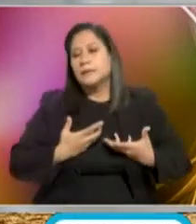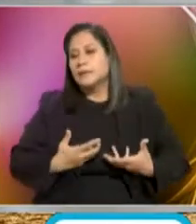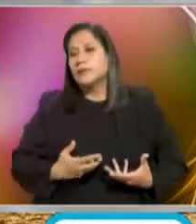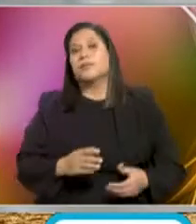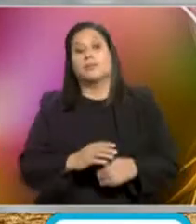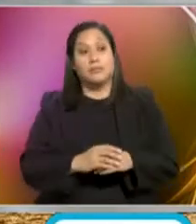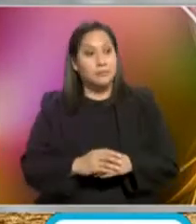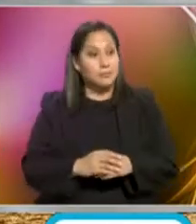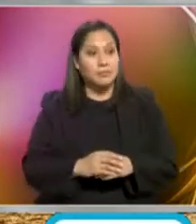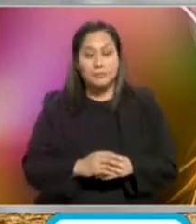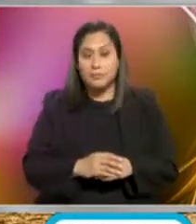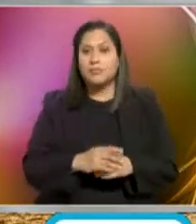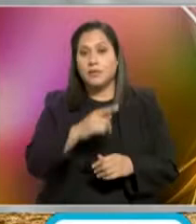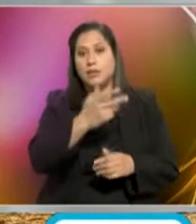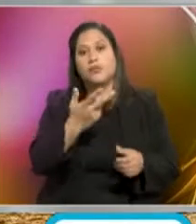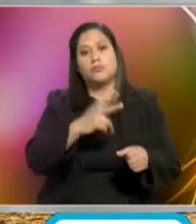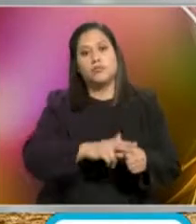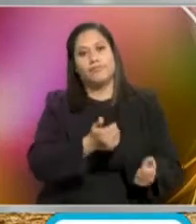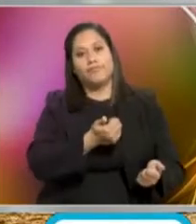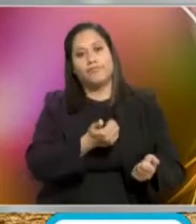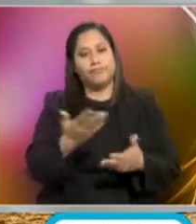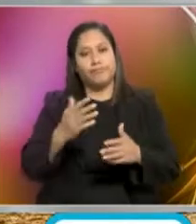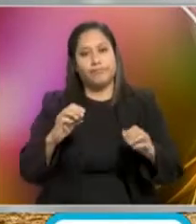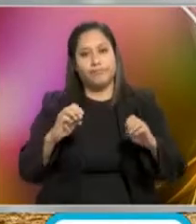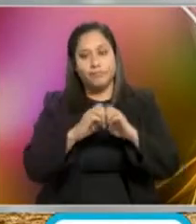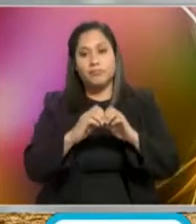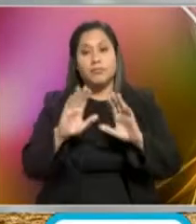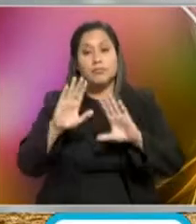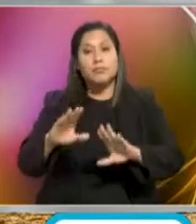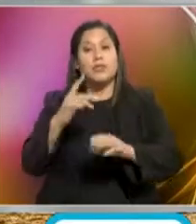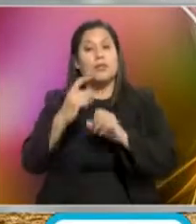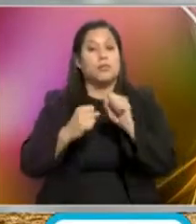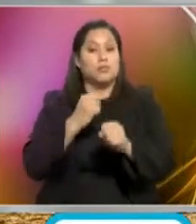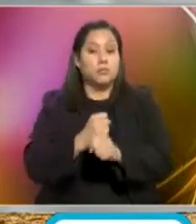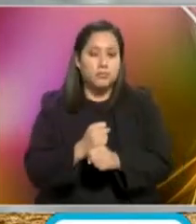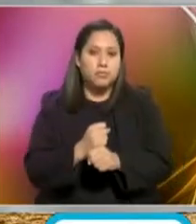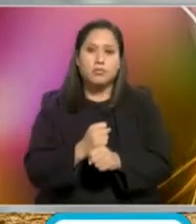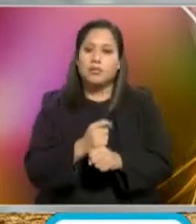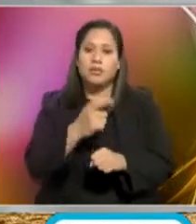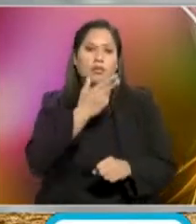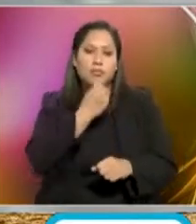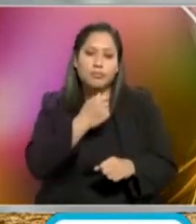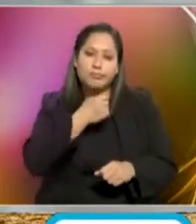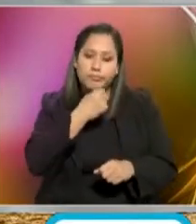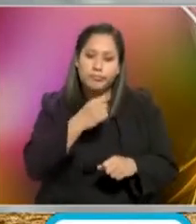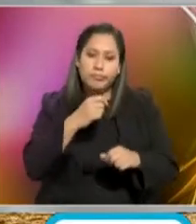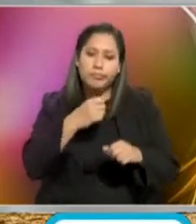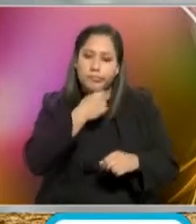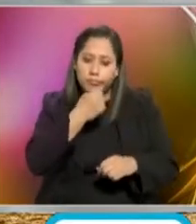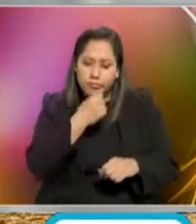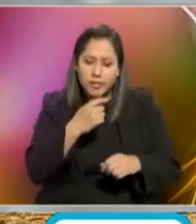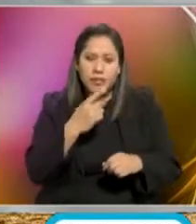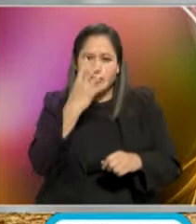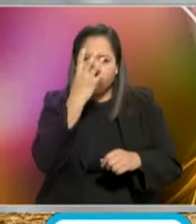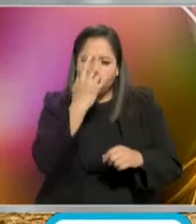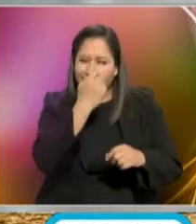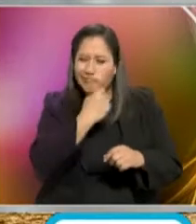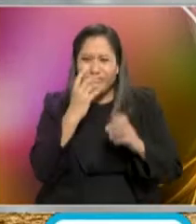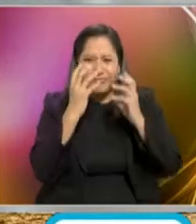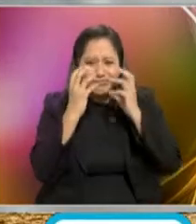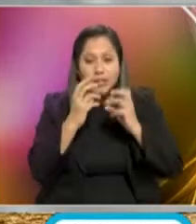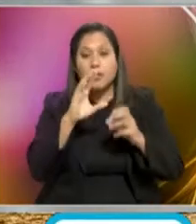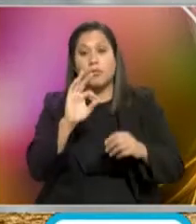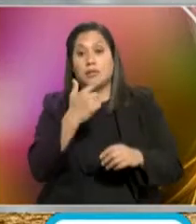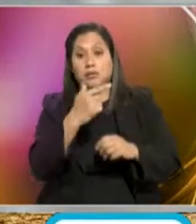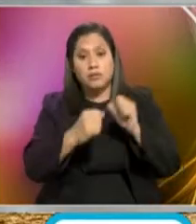Alfredo. Sí, cayó en el hospital y estuvo ahí casi un año, ya muy deteriorado. Murió a los 57 años, pero Muy la gente joven. que lo vio ¿Qué? decía